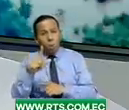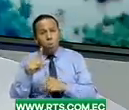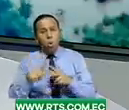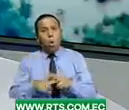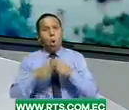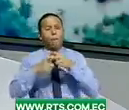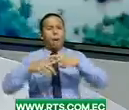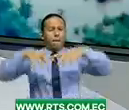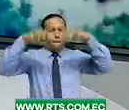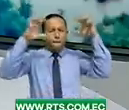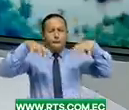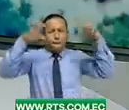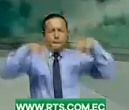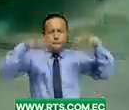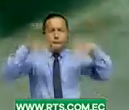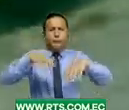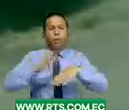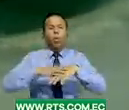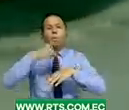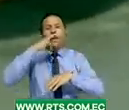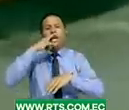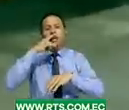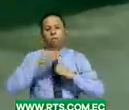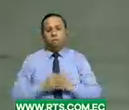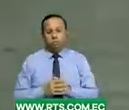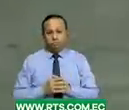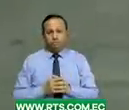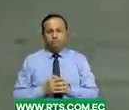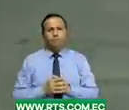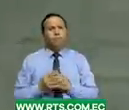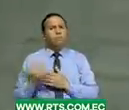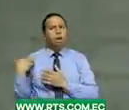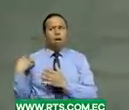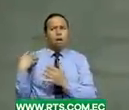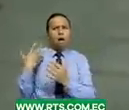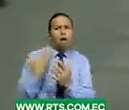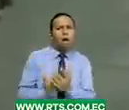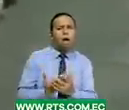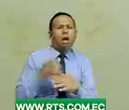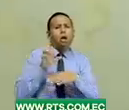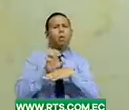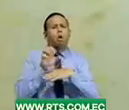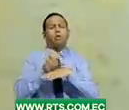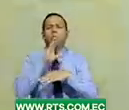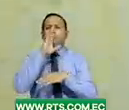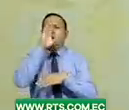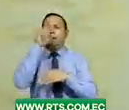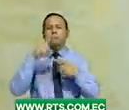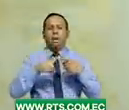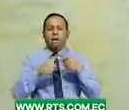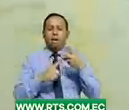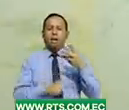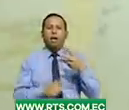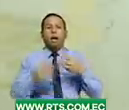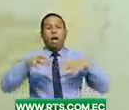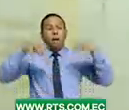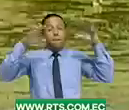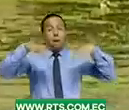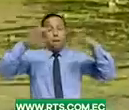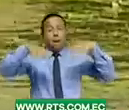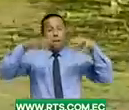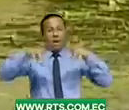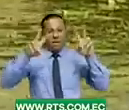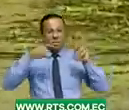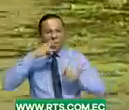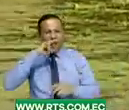año. A lo largo de su historia, Ecuador ha vivido varios fenómenos del Niño, por lo que su población